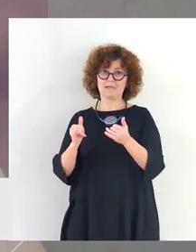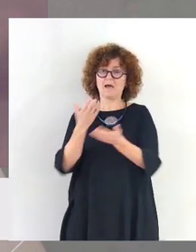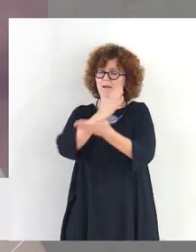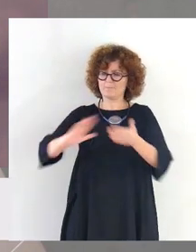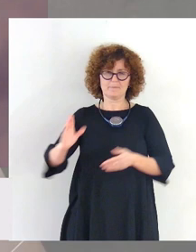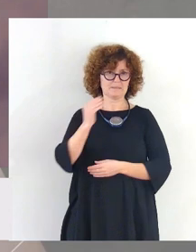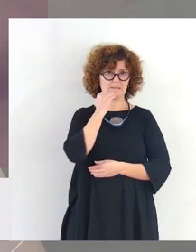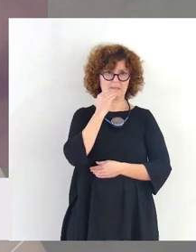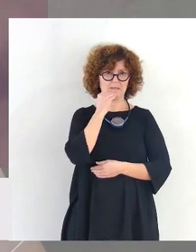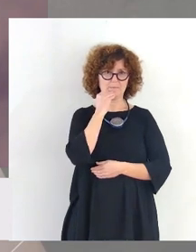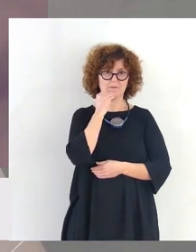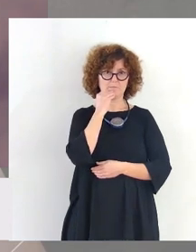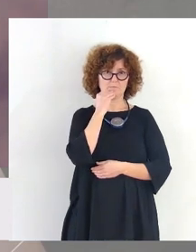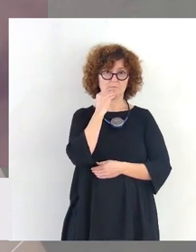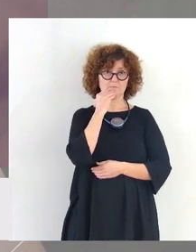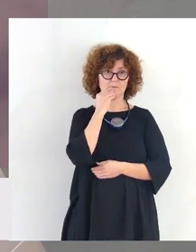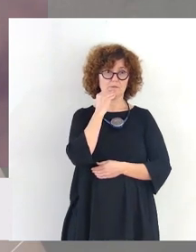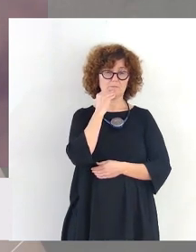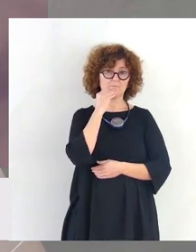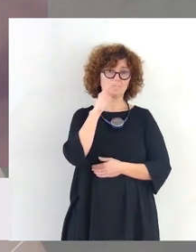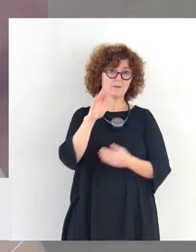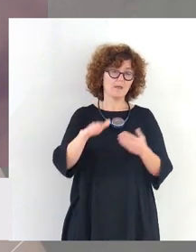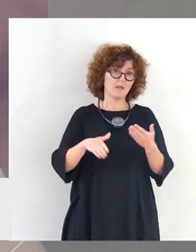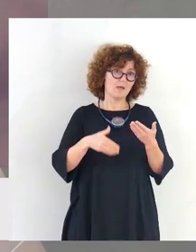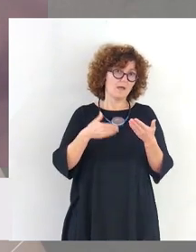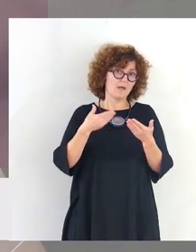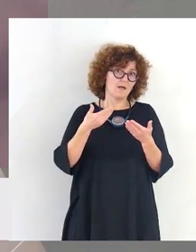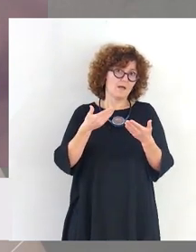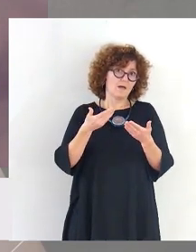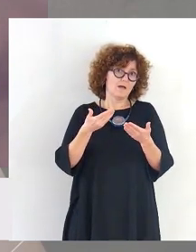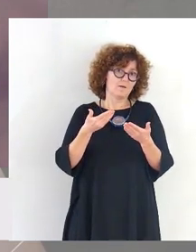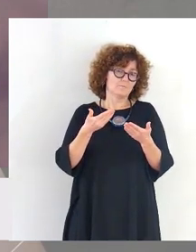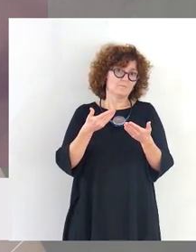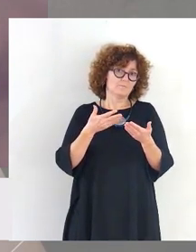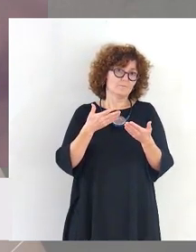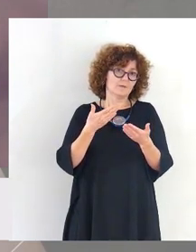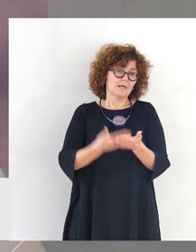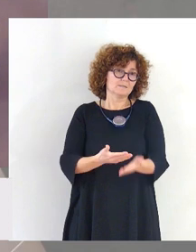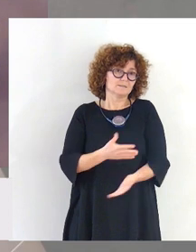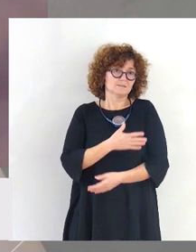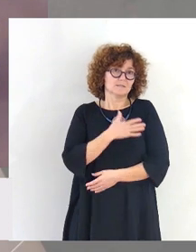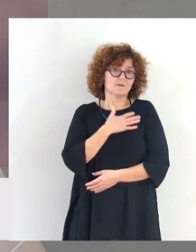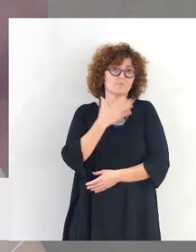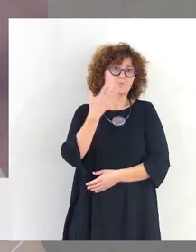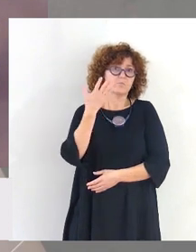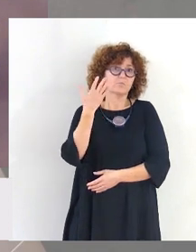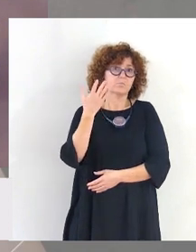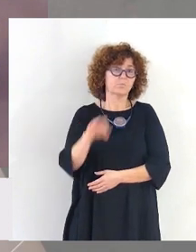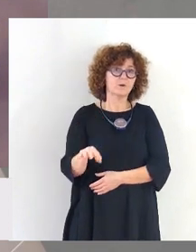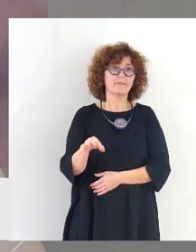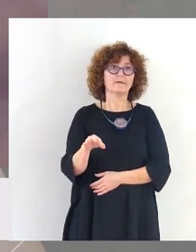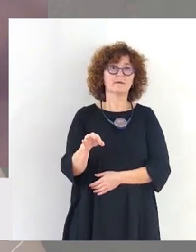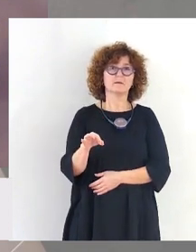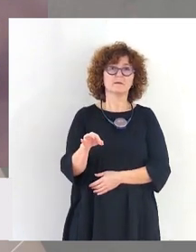alimentaria que hasta un cierto nivel tiene que ver con la tiene que ver no con no con